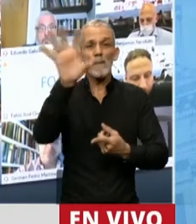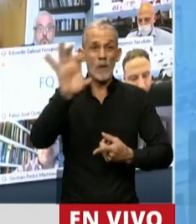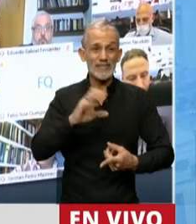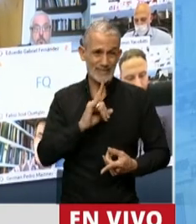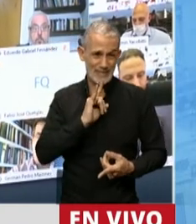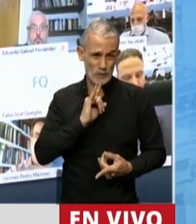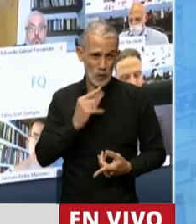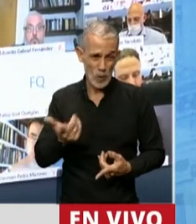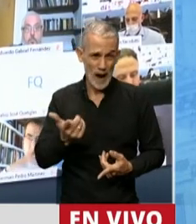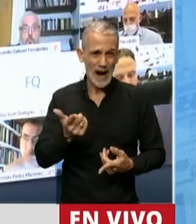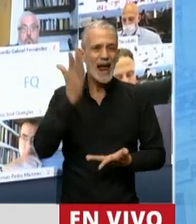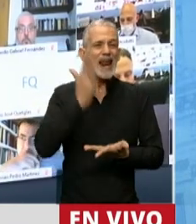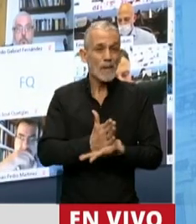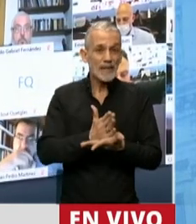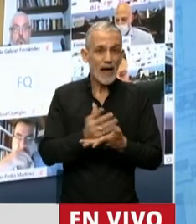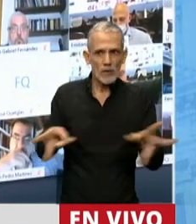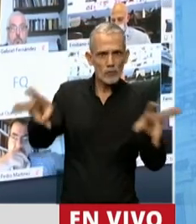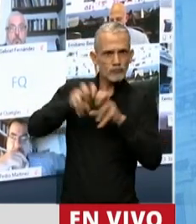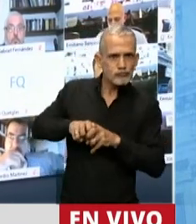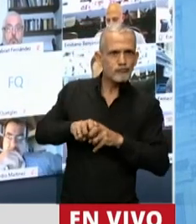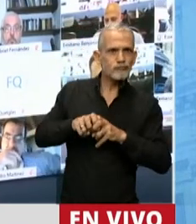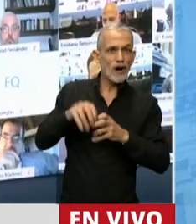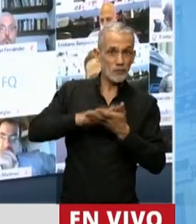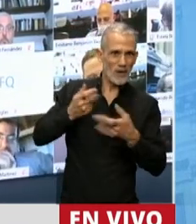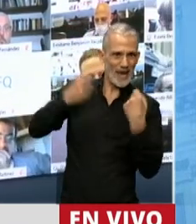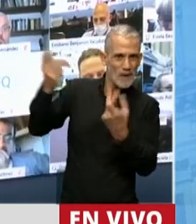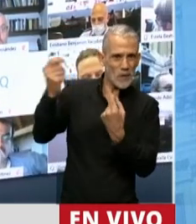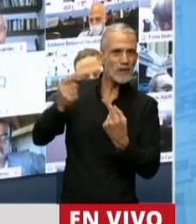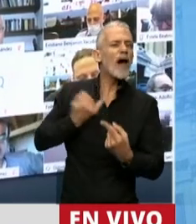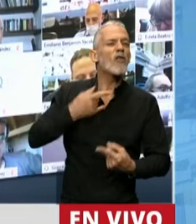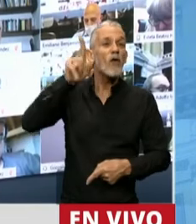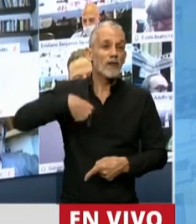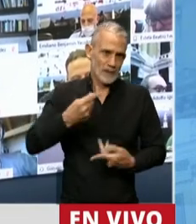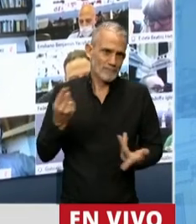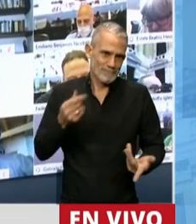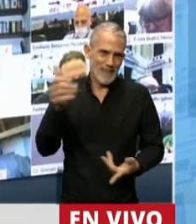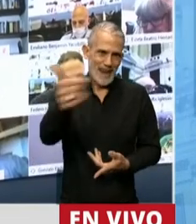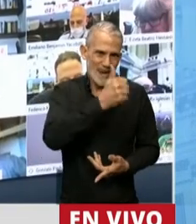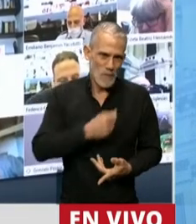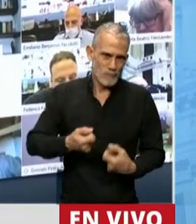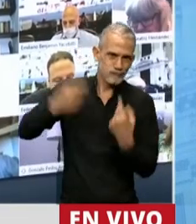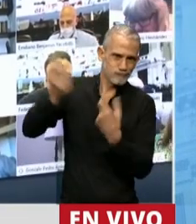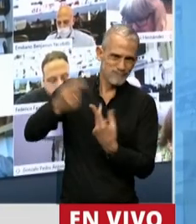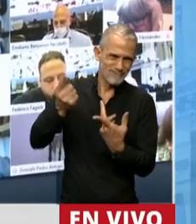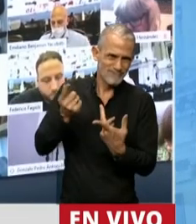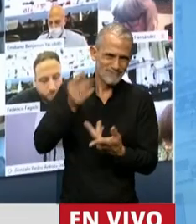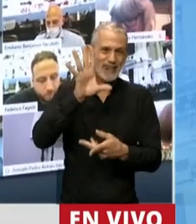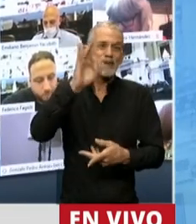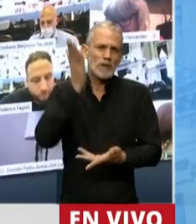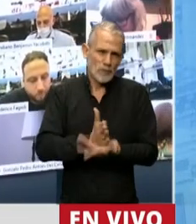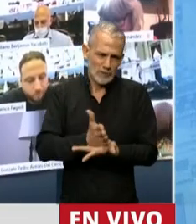provincia, la mitad de los ingresos en materia de exportación vienen de esta actividad que es muy, muy